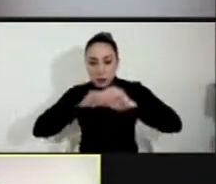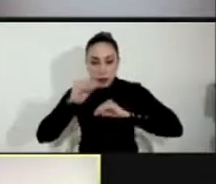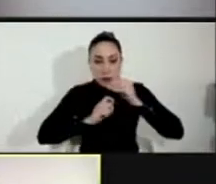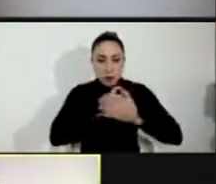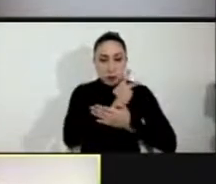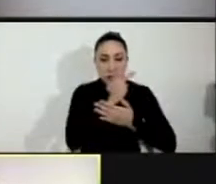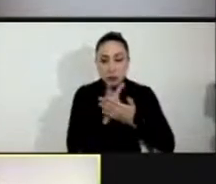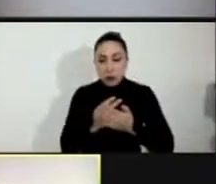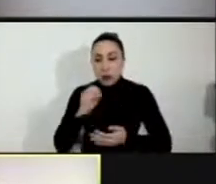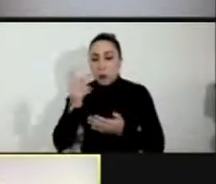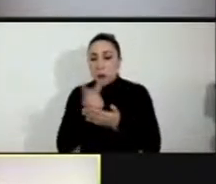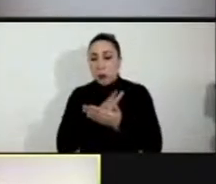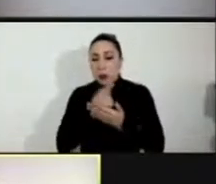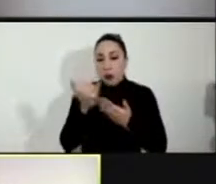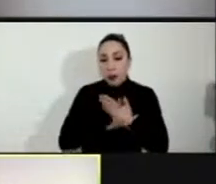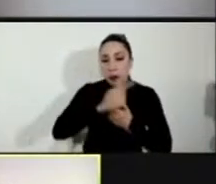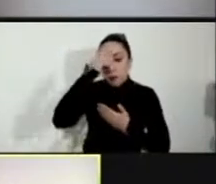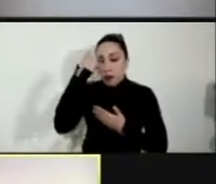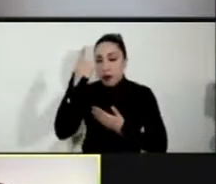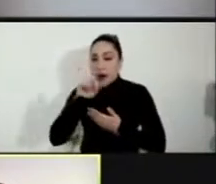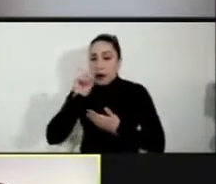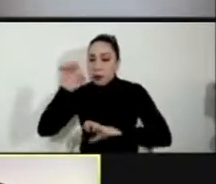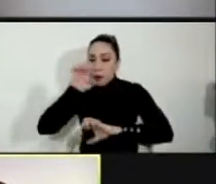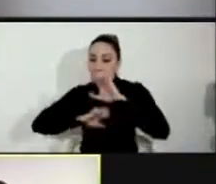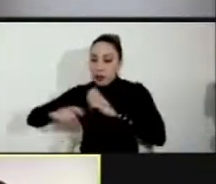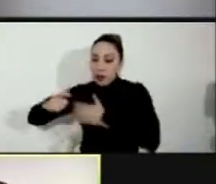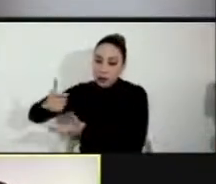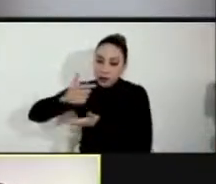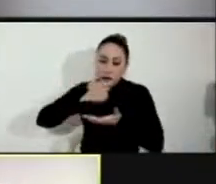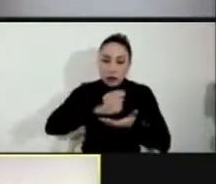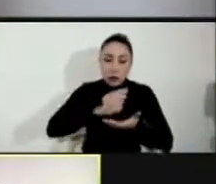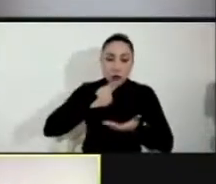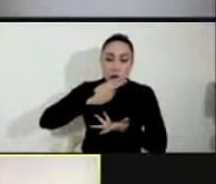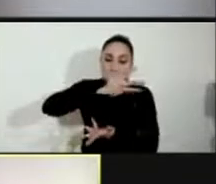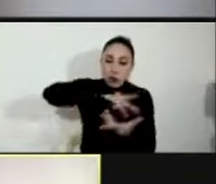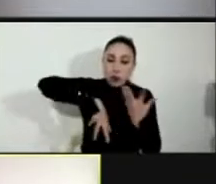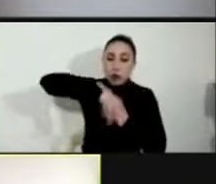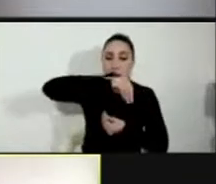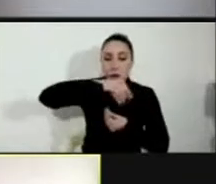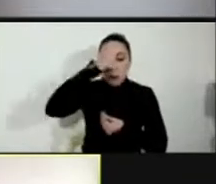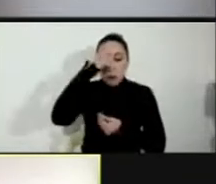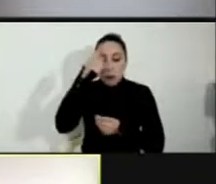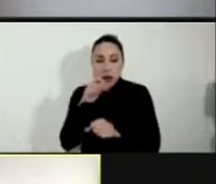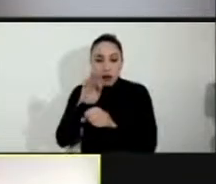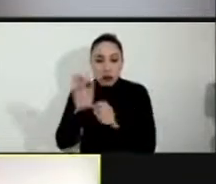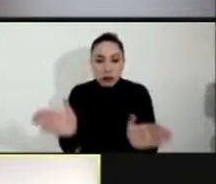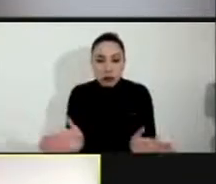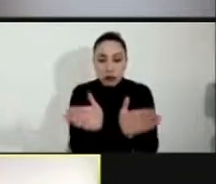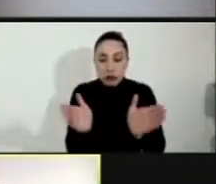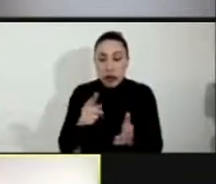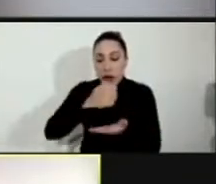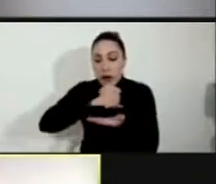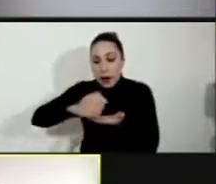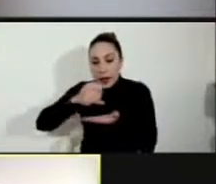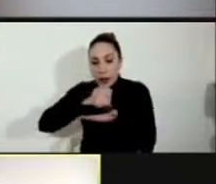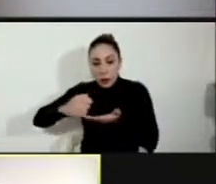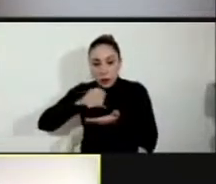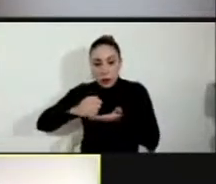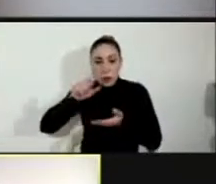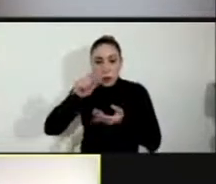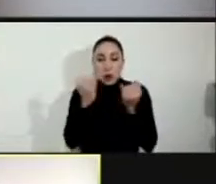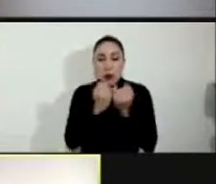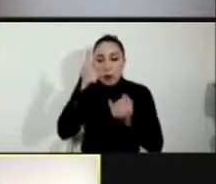la inversión económica responsable en la agricultura y los sistemas alimentarios,